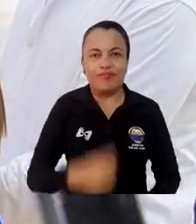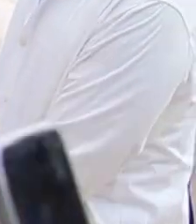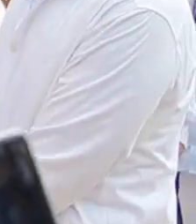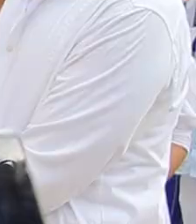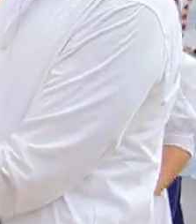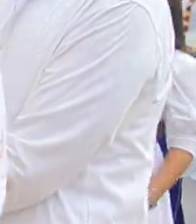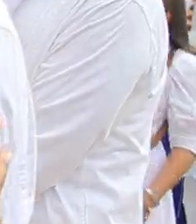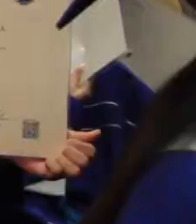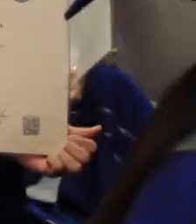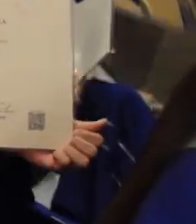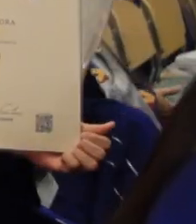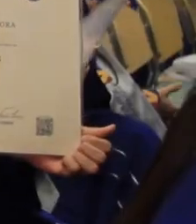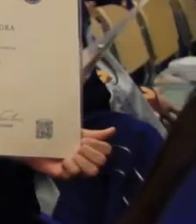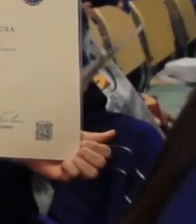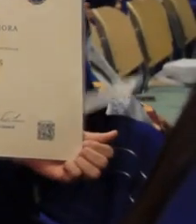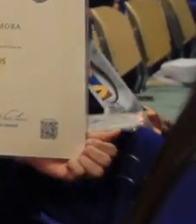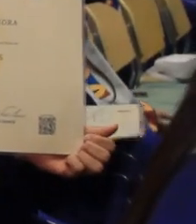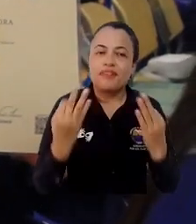que tengo.